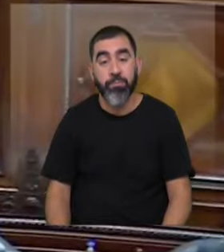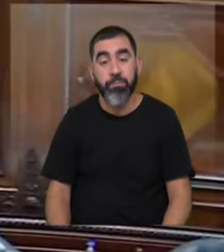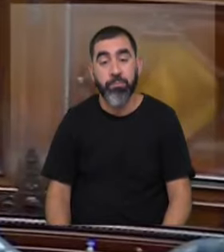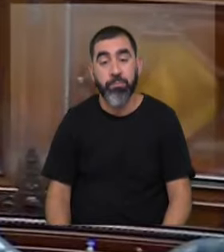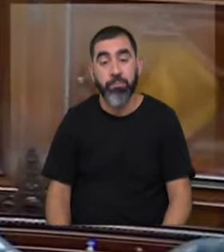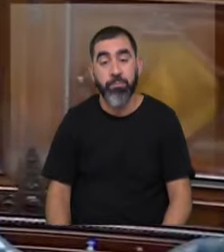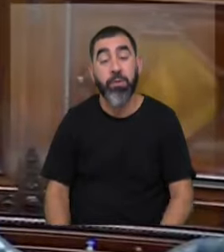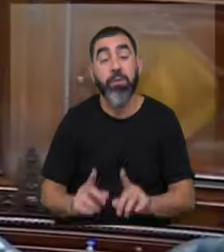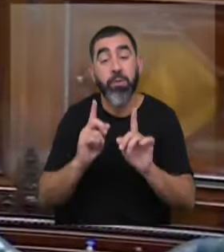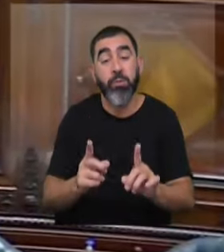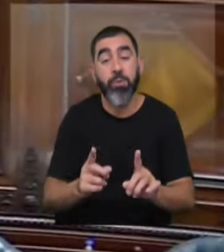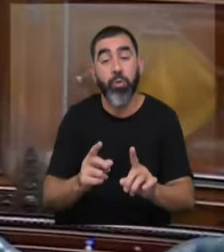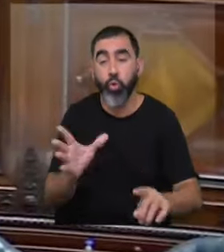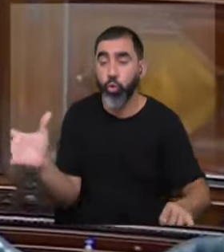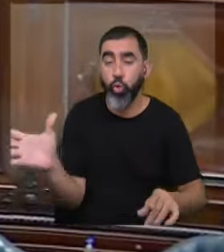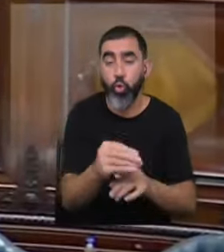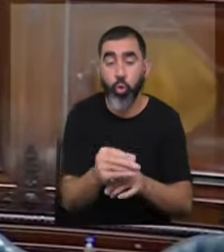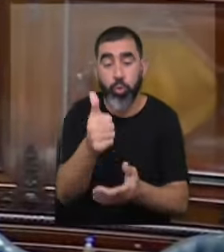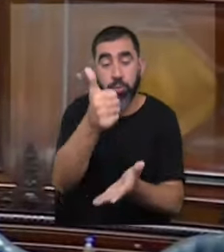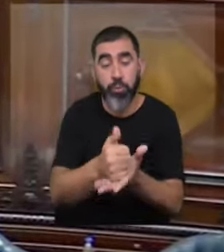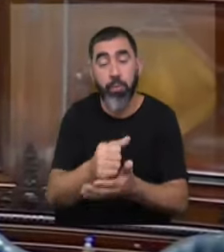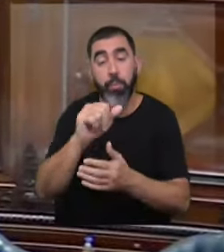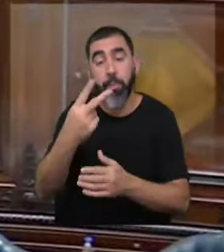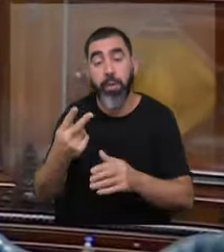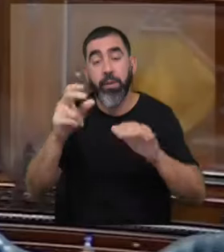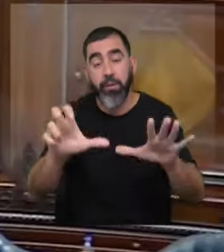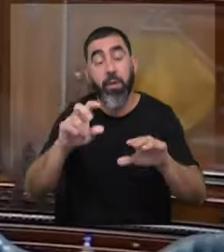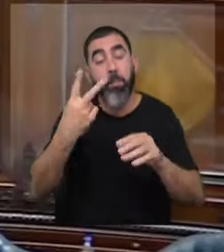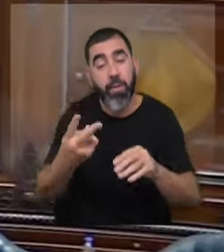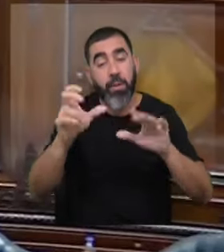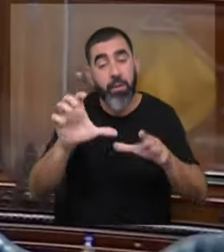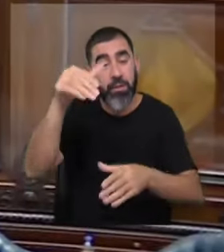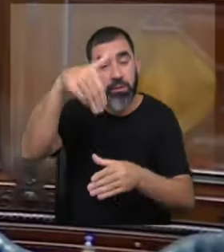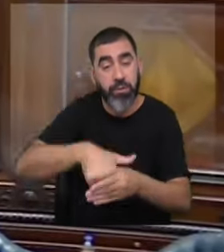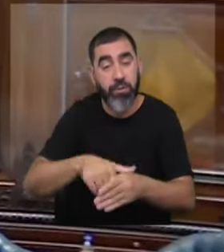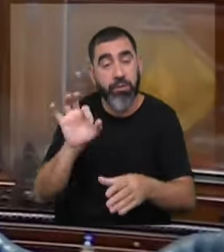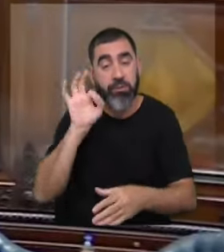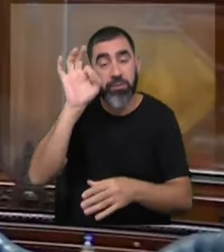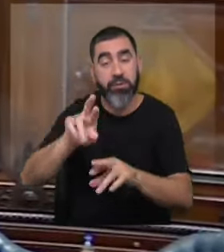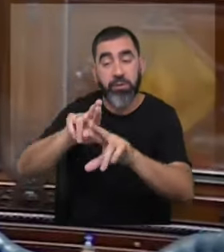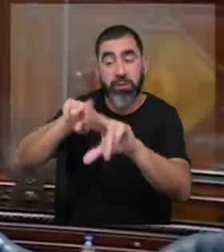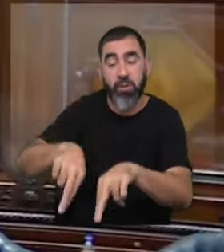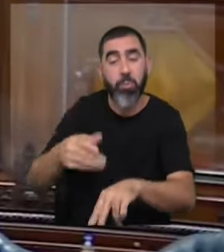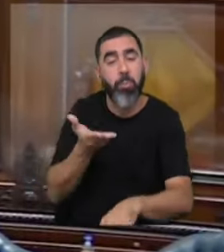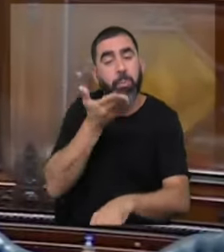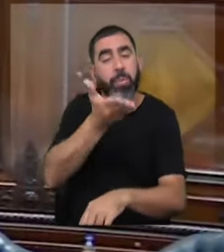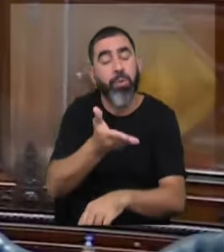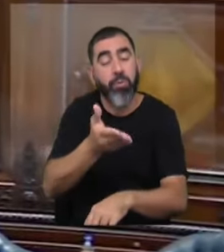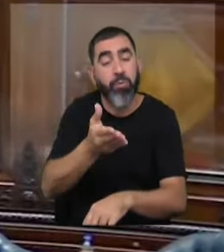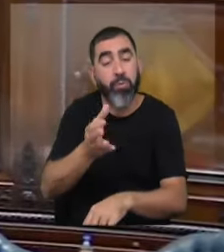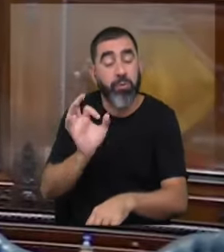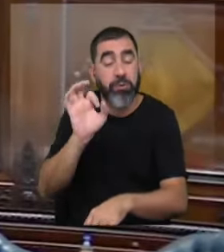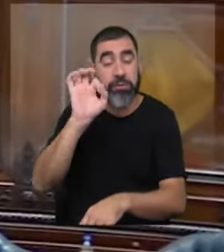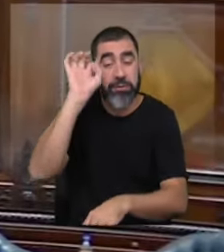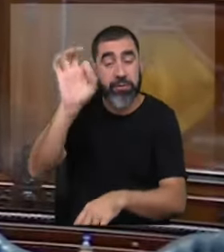Suman a esto, Rosina, que por unanimidad de los presentes, 26 en 26, el Senado rechazó la petición presentada por